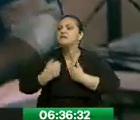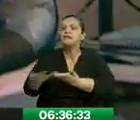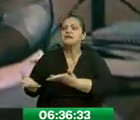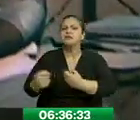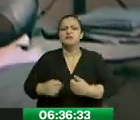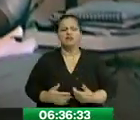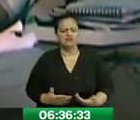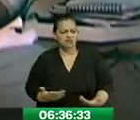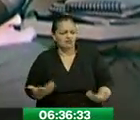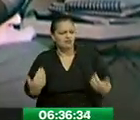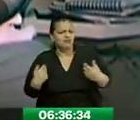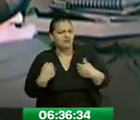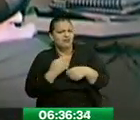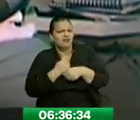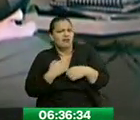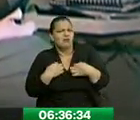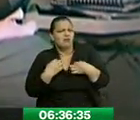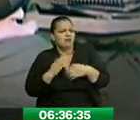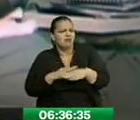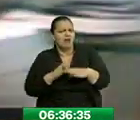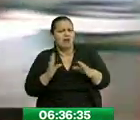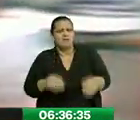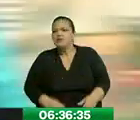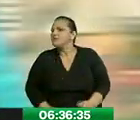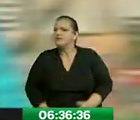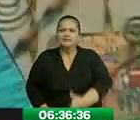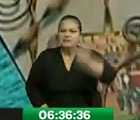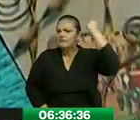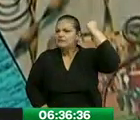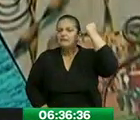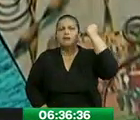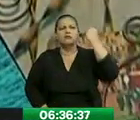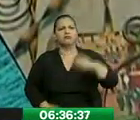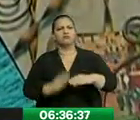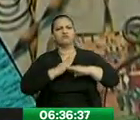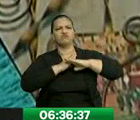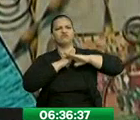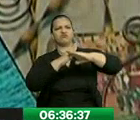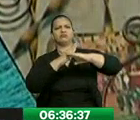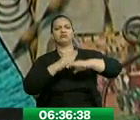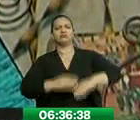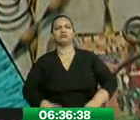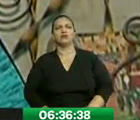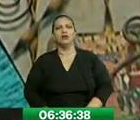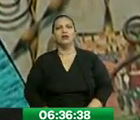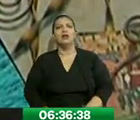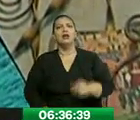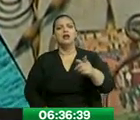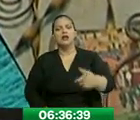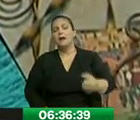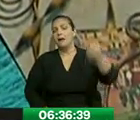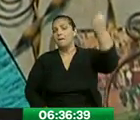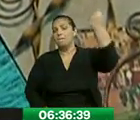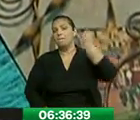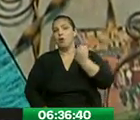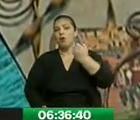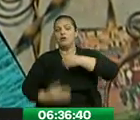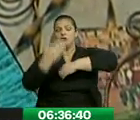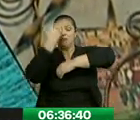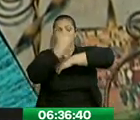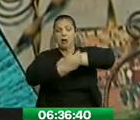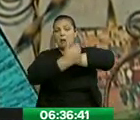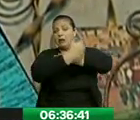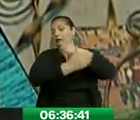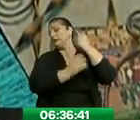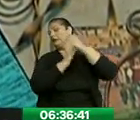evitar que este tipo de situaciones se repitan en la ciudad. También pude luchar con él y fueron varias veces las que él aceptó lanzarme